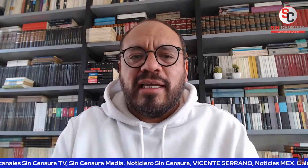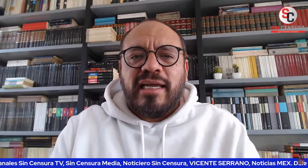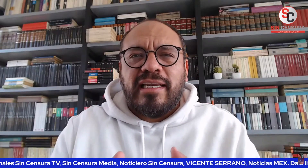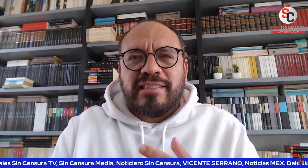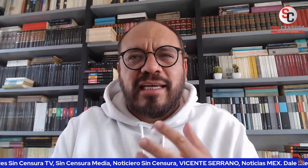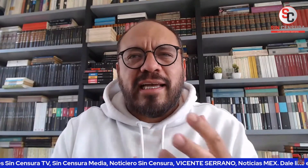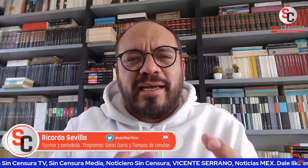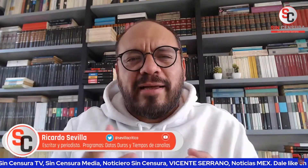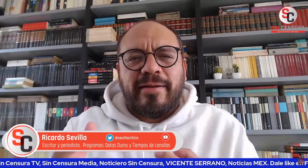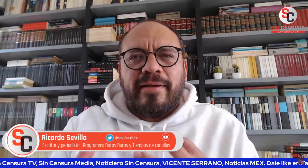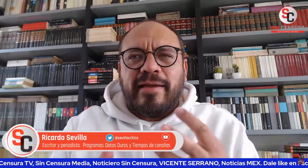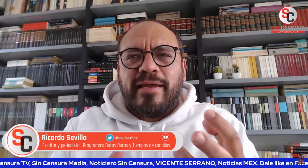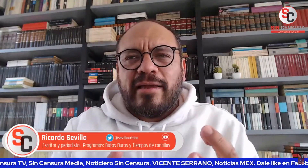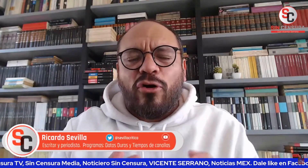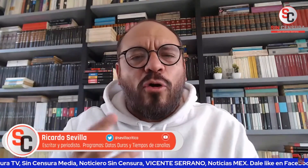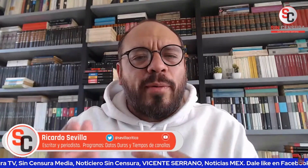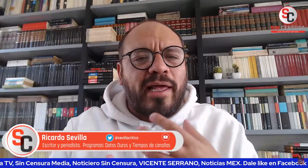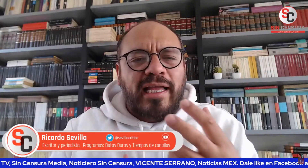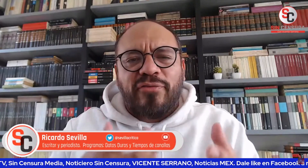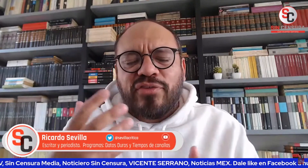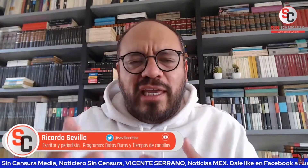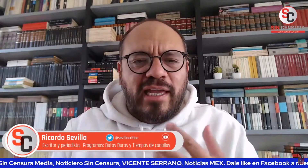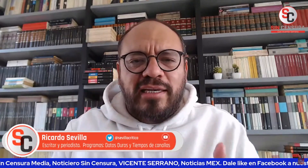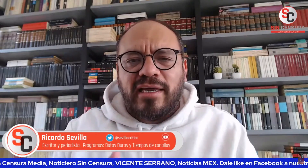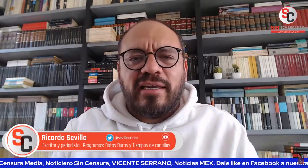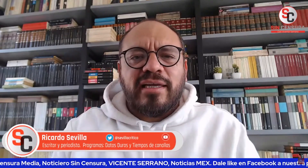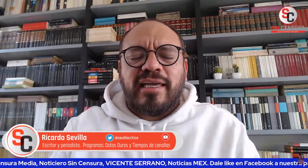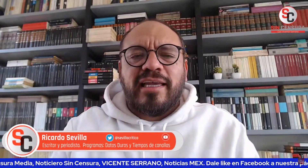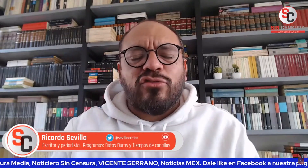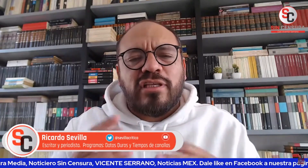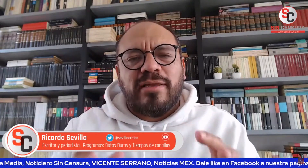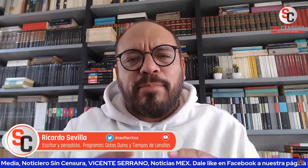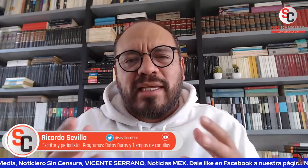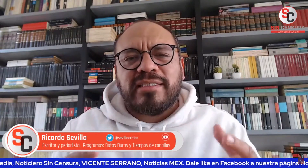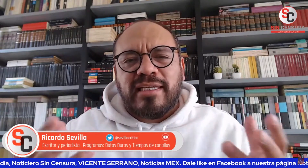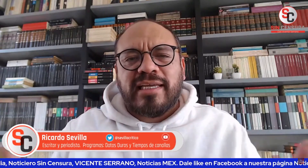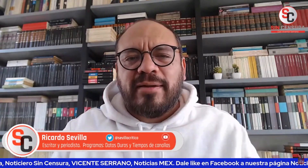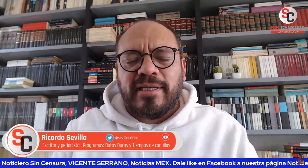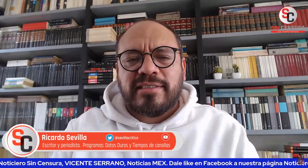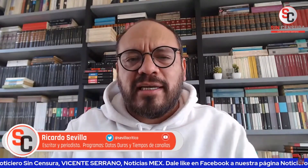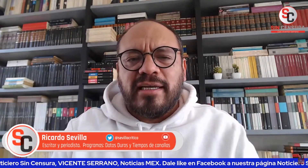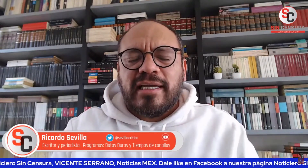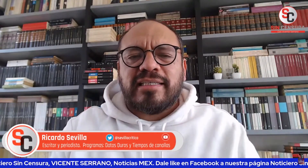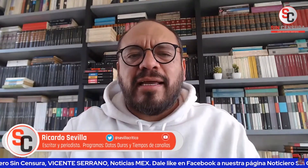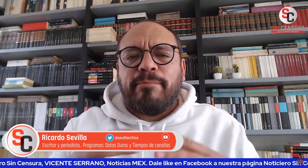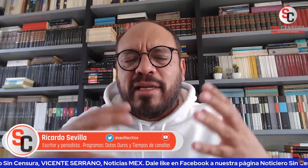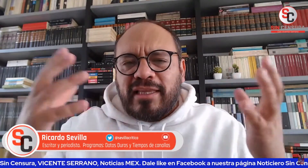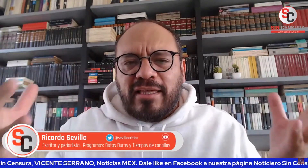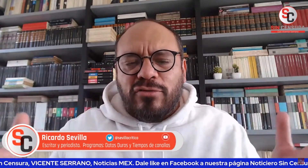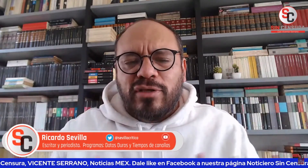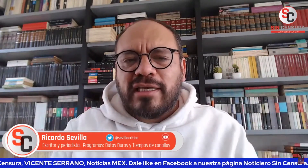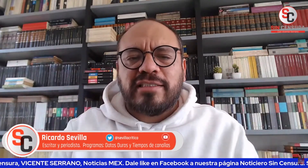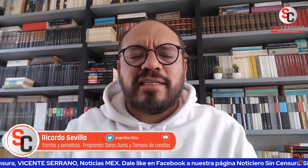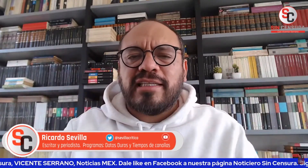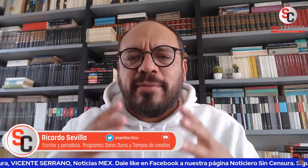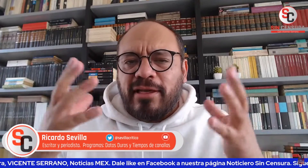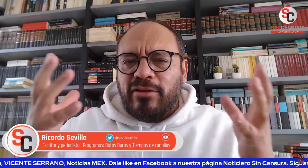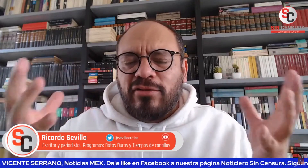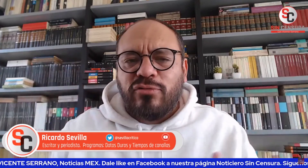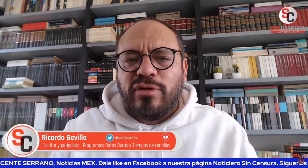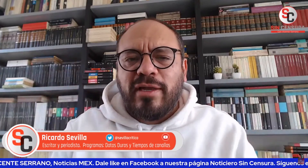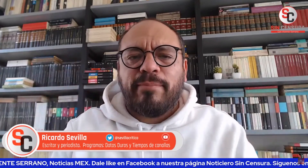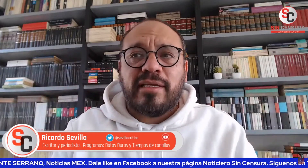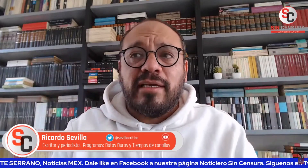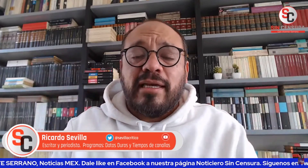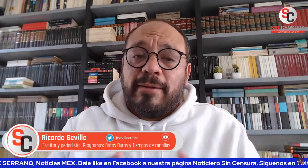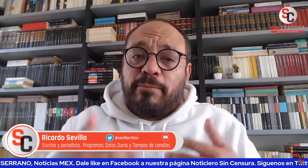justamente en esa obra kafkiana que ya no tiene pies ni cabeza, que se ha perdido y que se ha extraviado en